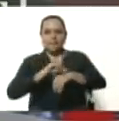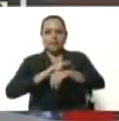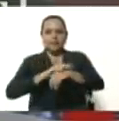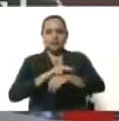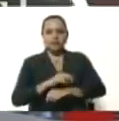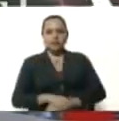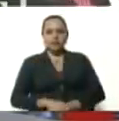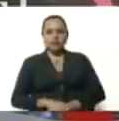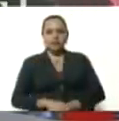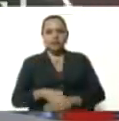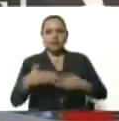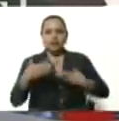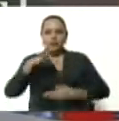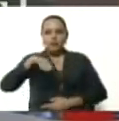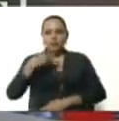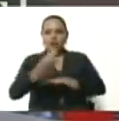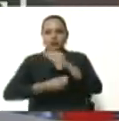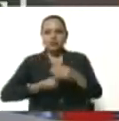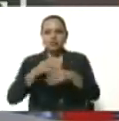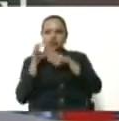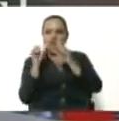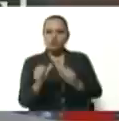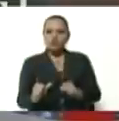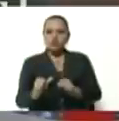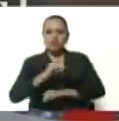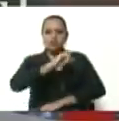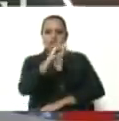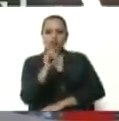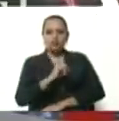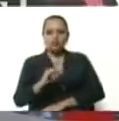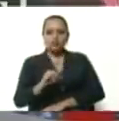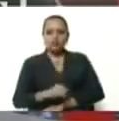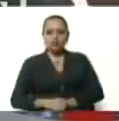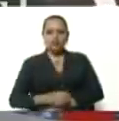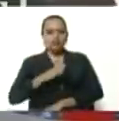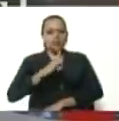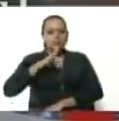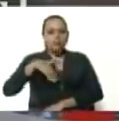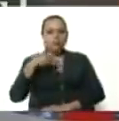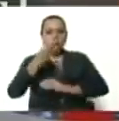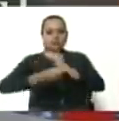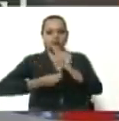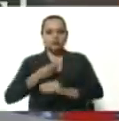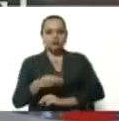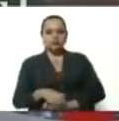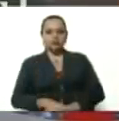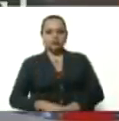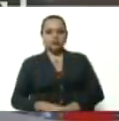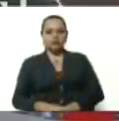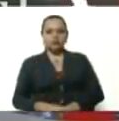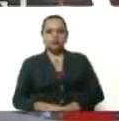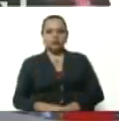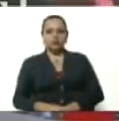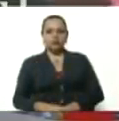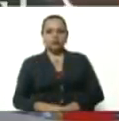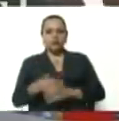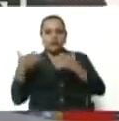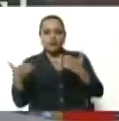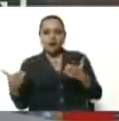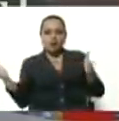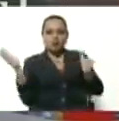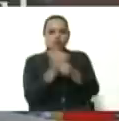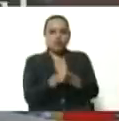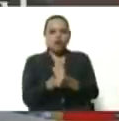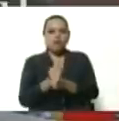¿Qué más podemos hacer para la seguridad del Zulia? ¿Qué más podemos hacer? Ya se han tomado